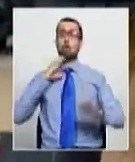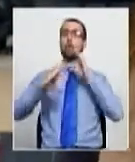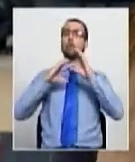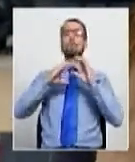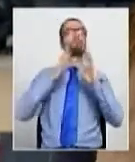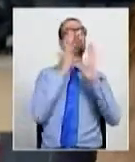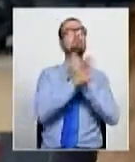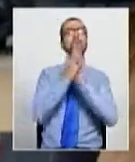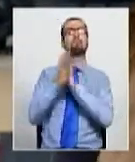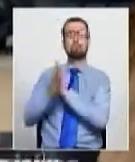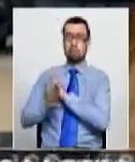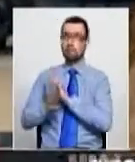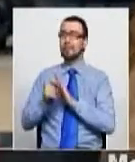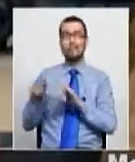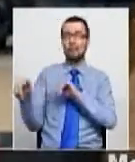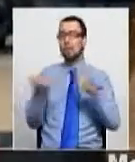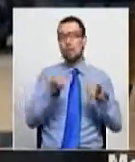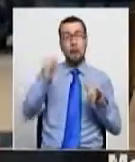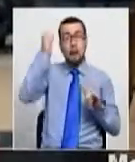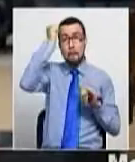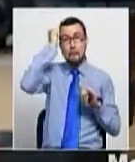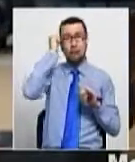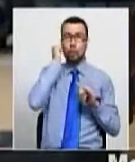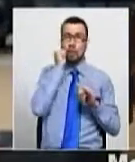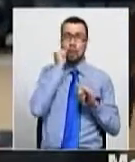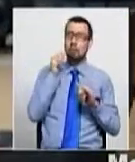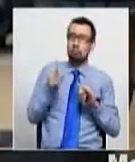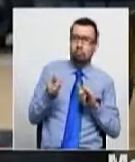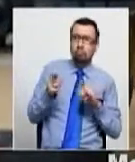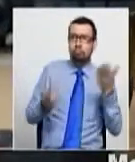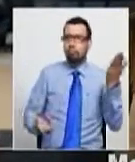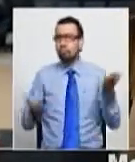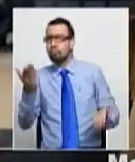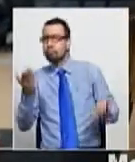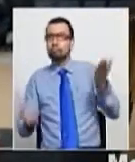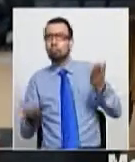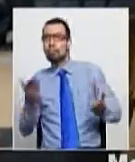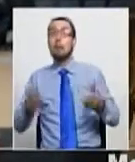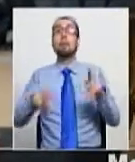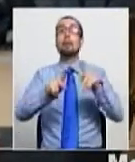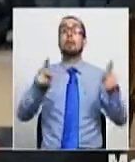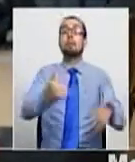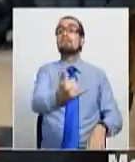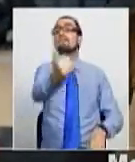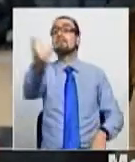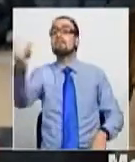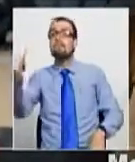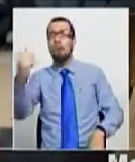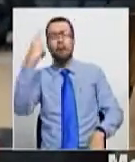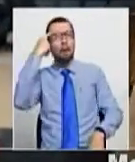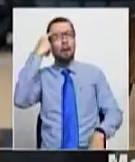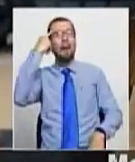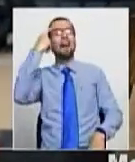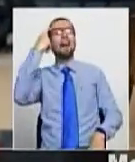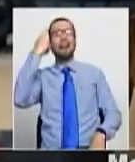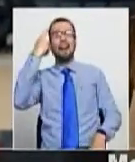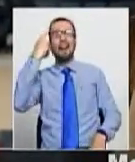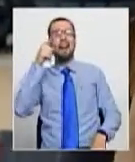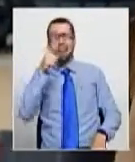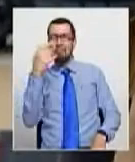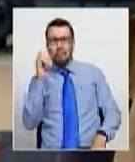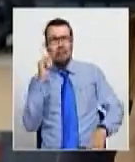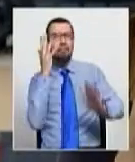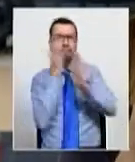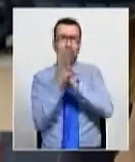posibilidad de hacer pedagogía tanto en una posición o en otra y que sean nuestros televidentes y los ciudadanos quienes al final después de tener